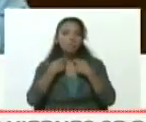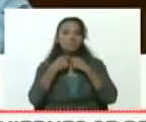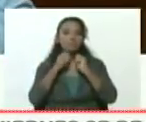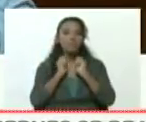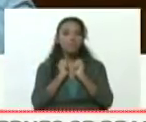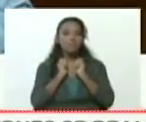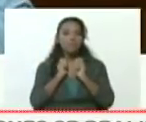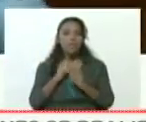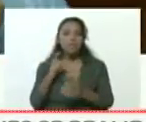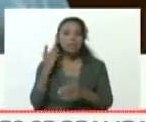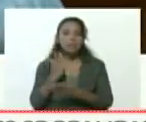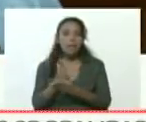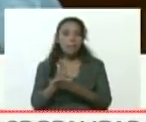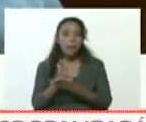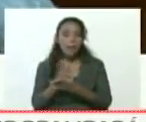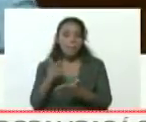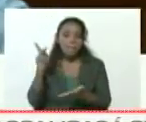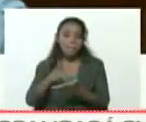Aristóbulo,